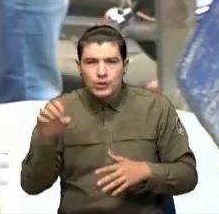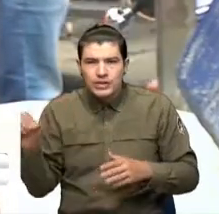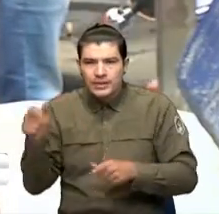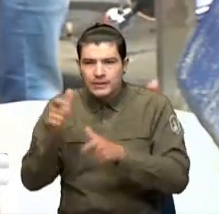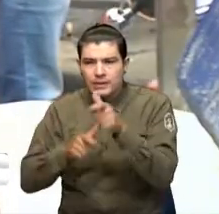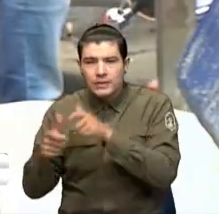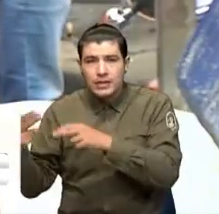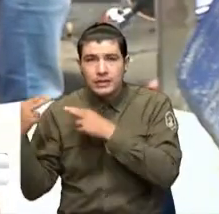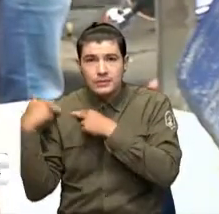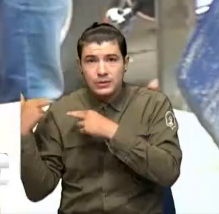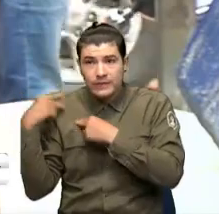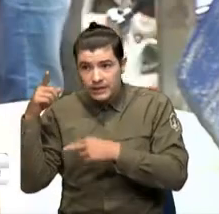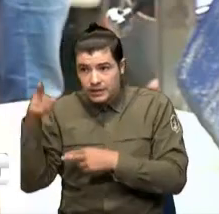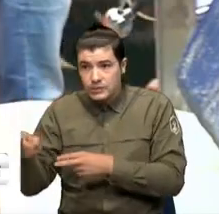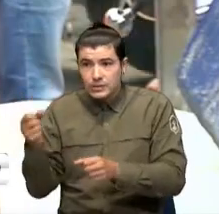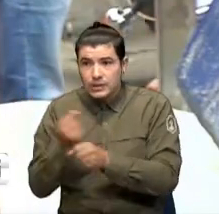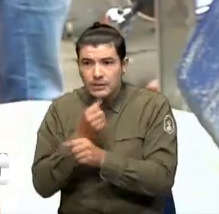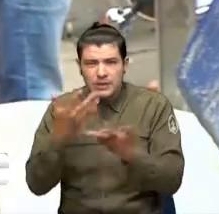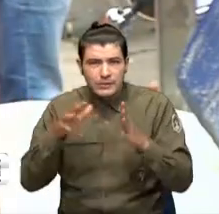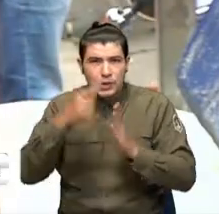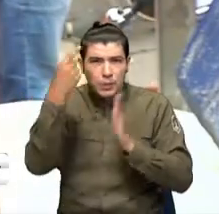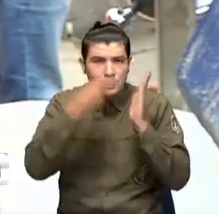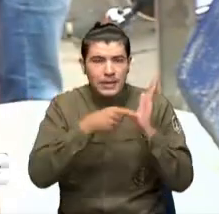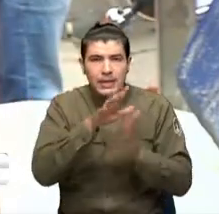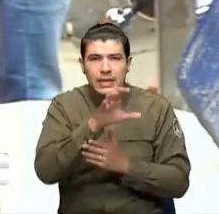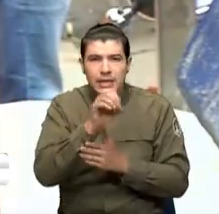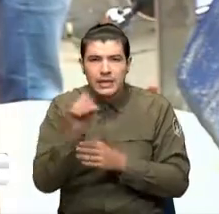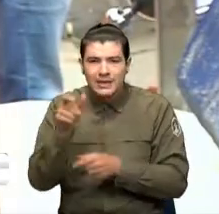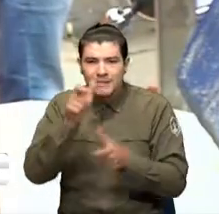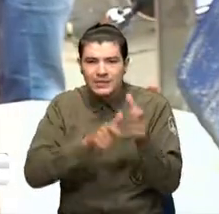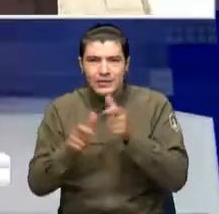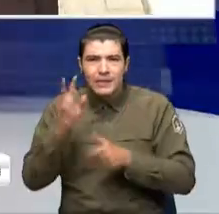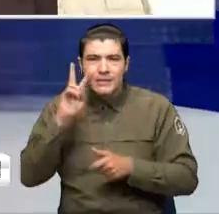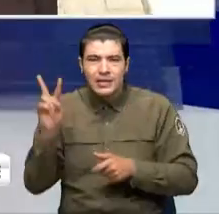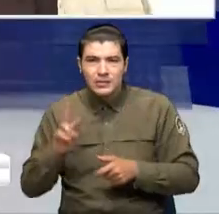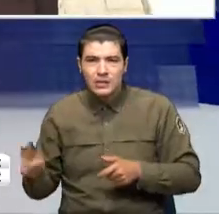este oficio, hay al menos 1.500 venezolanas